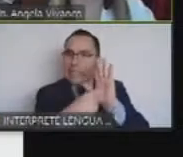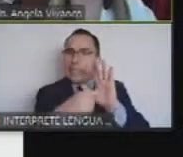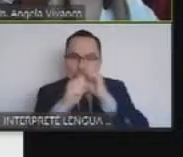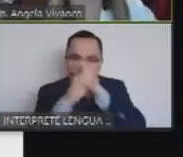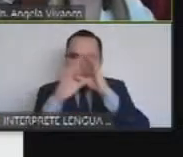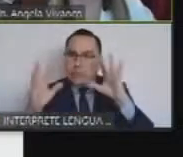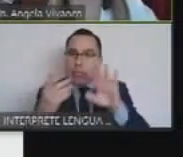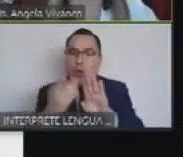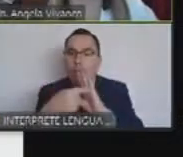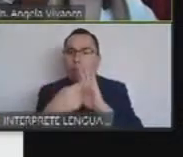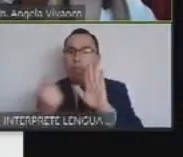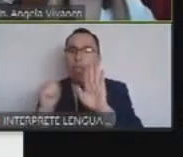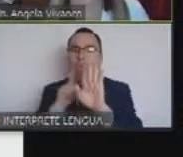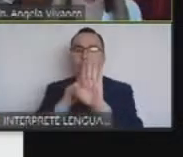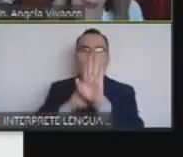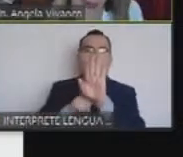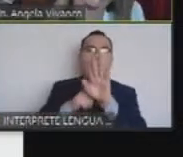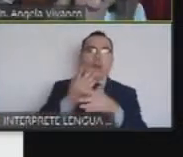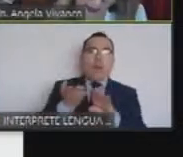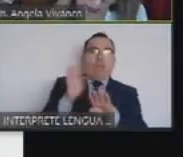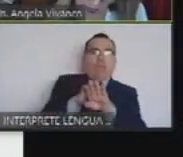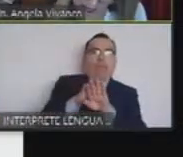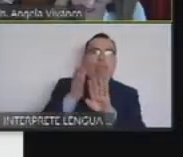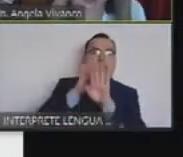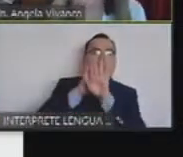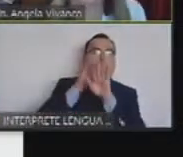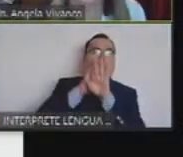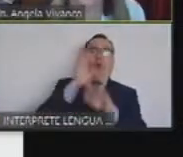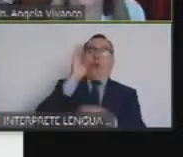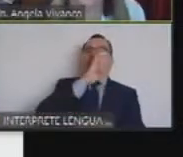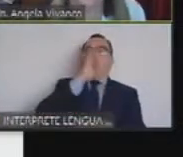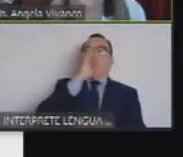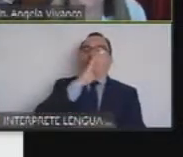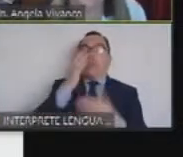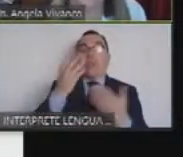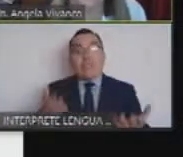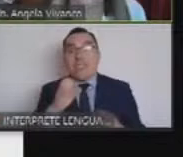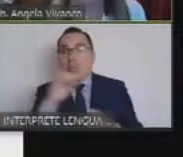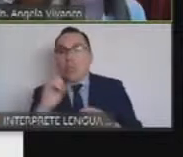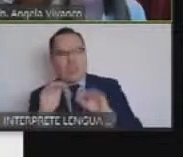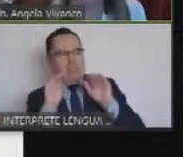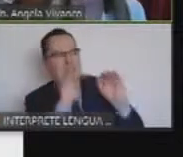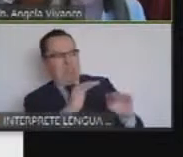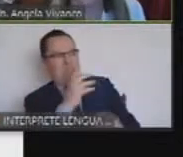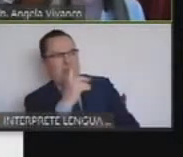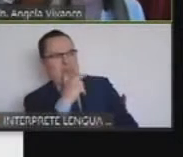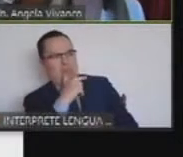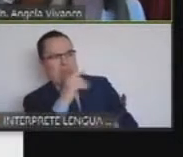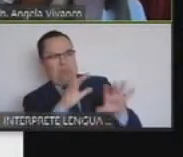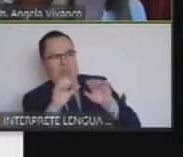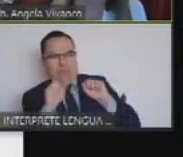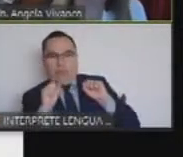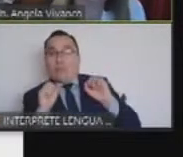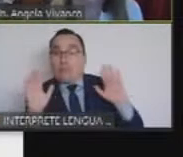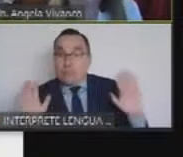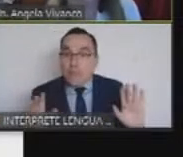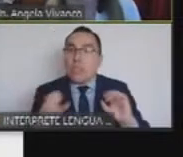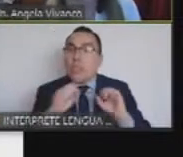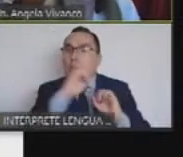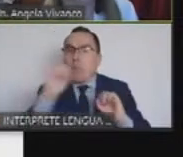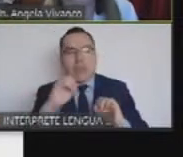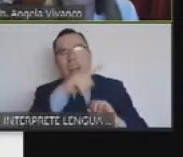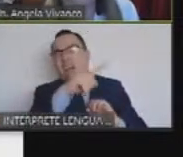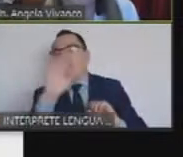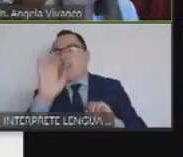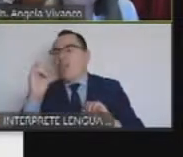otros trasfondos, telas, capas, ¿no es cierto?, que justamente son las que generan la desconfianza y la impresión, por supuesto,